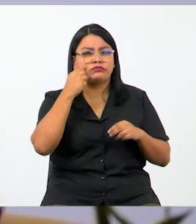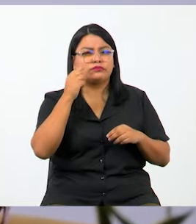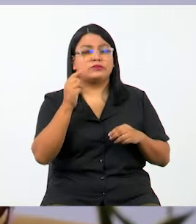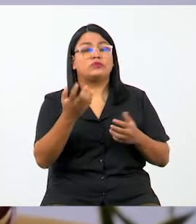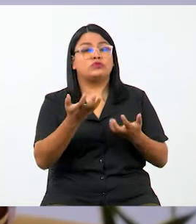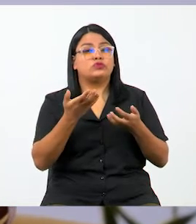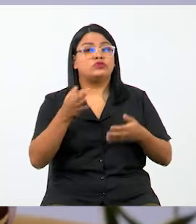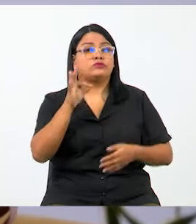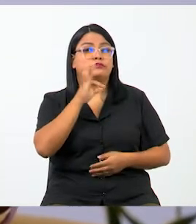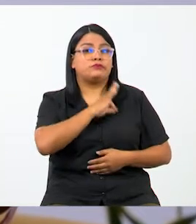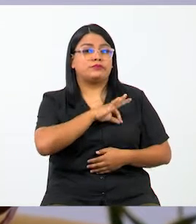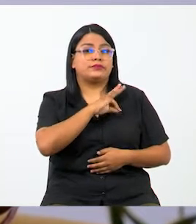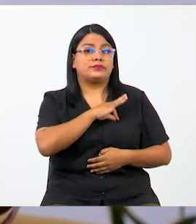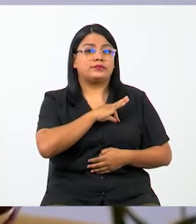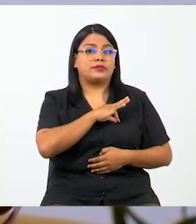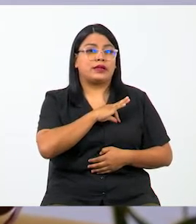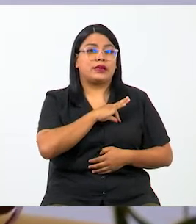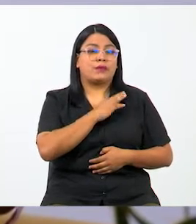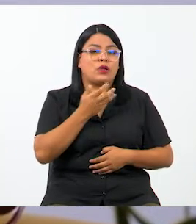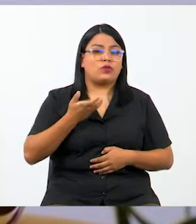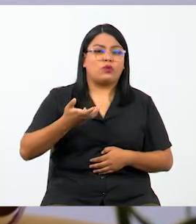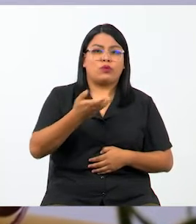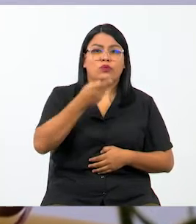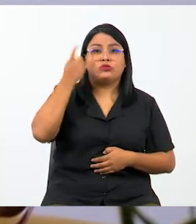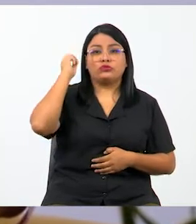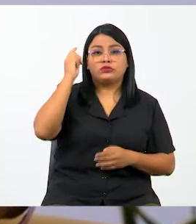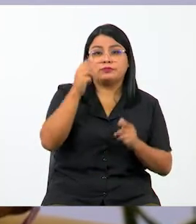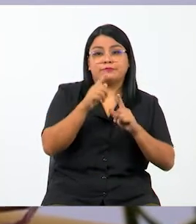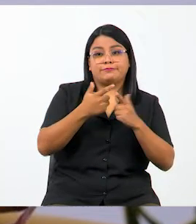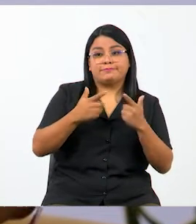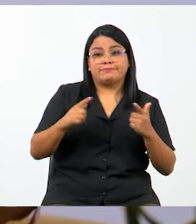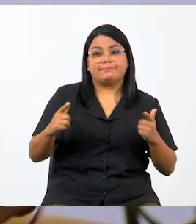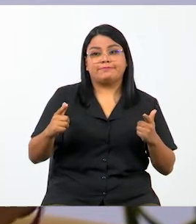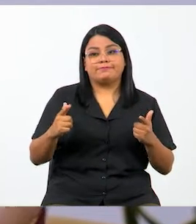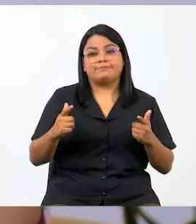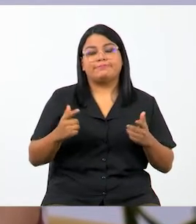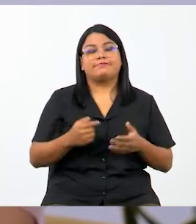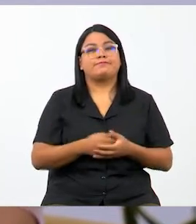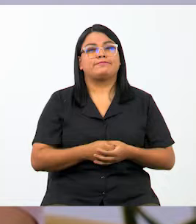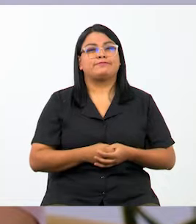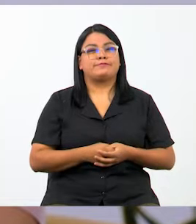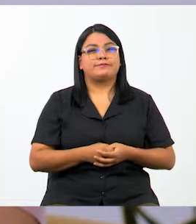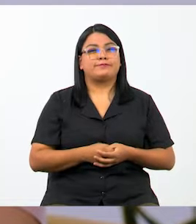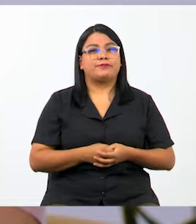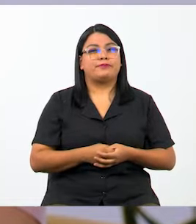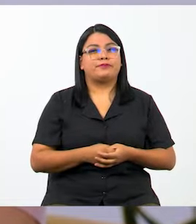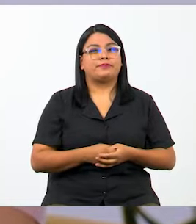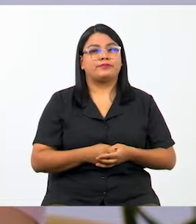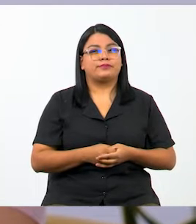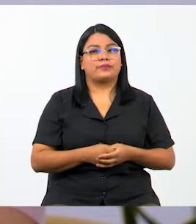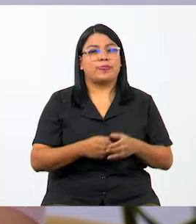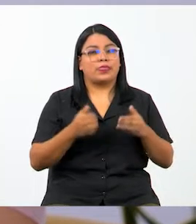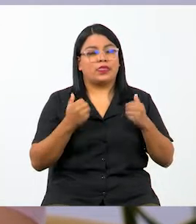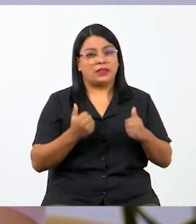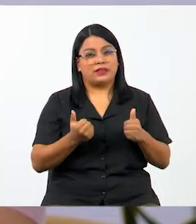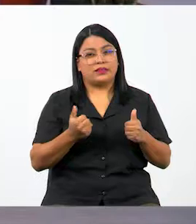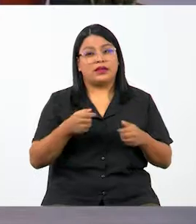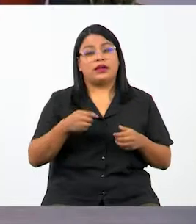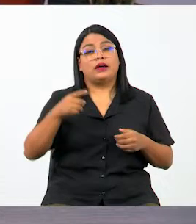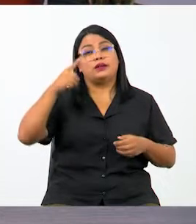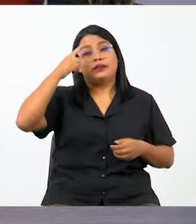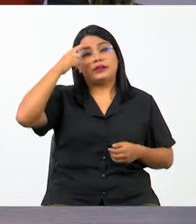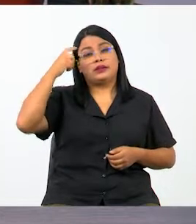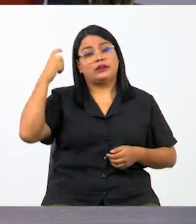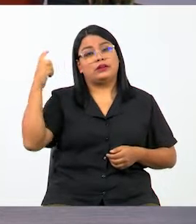de mucho beneficio para todos los docentes de lenguaje y literatura que nos puedan ver. Muy bien, Esmeralda, y recordemos